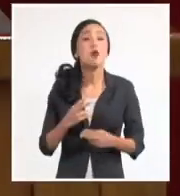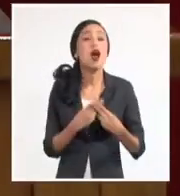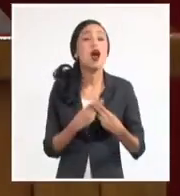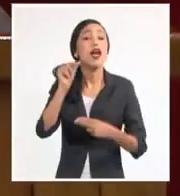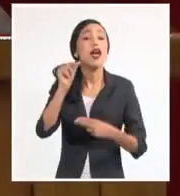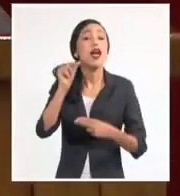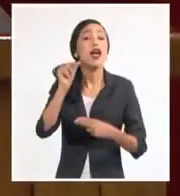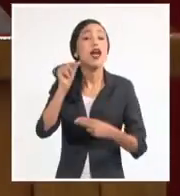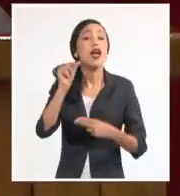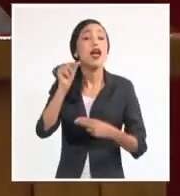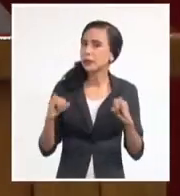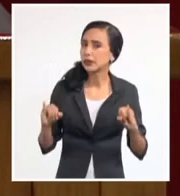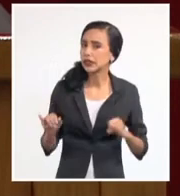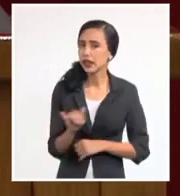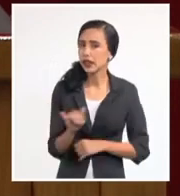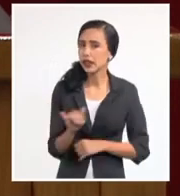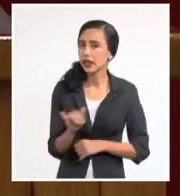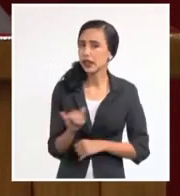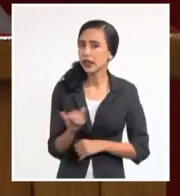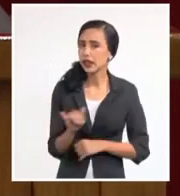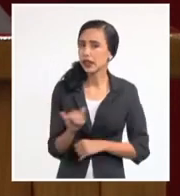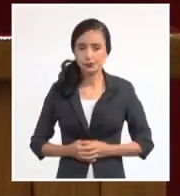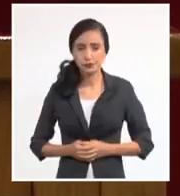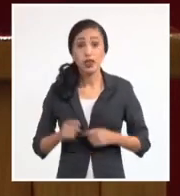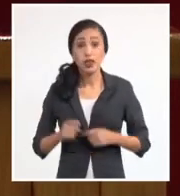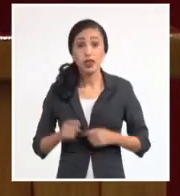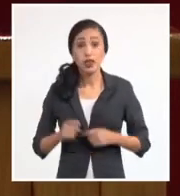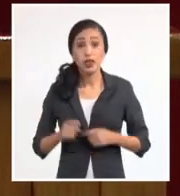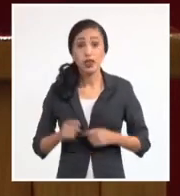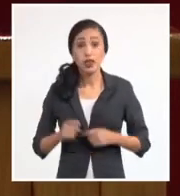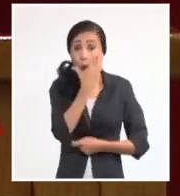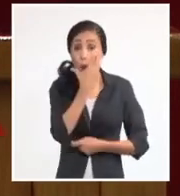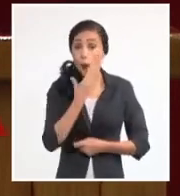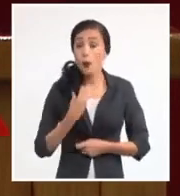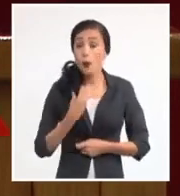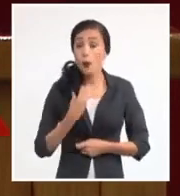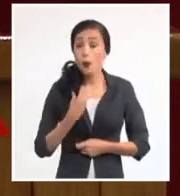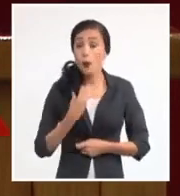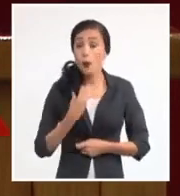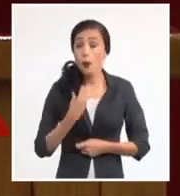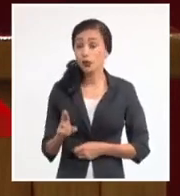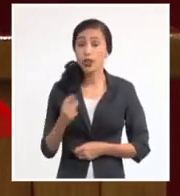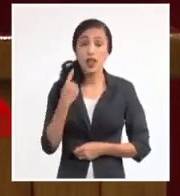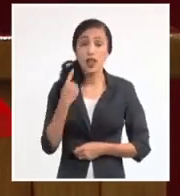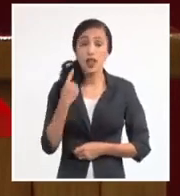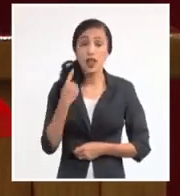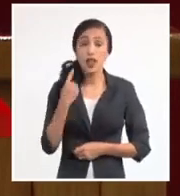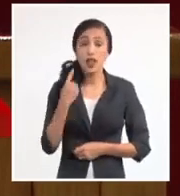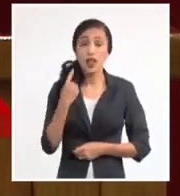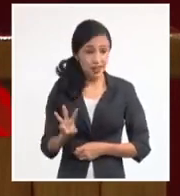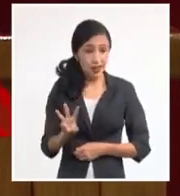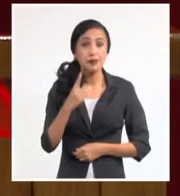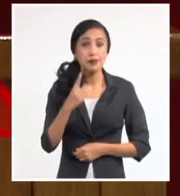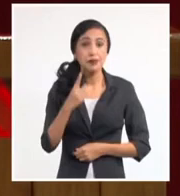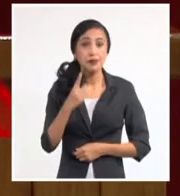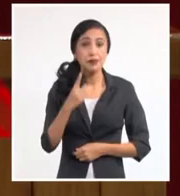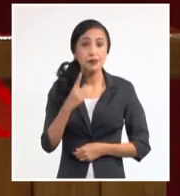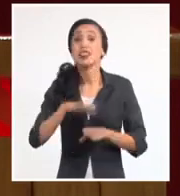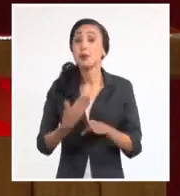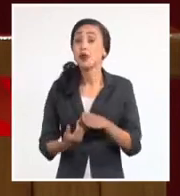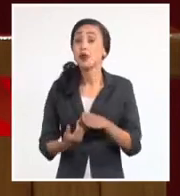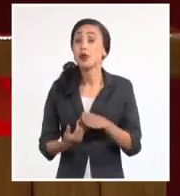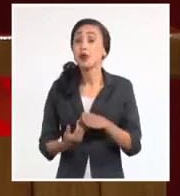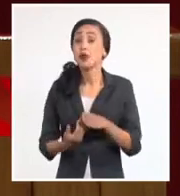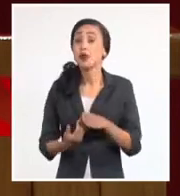independencia. Se afirma en los jóvenes de la Revolución del 33 y nace definitivamente con la martiana generación